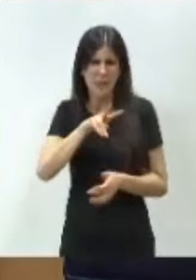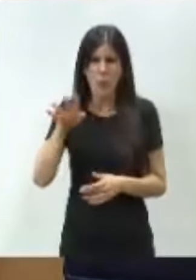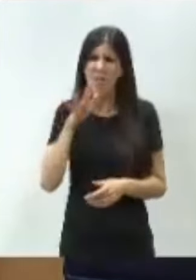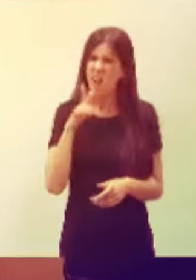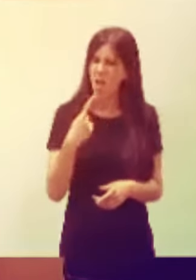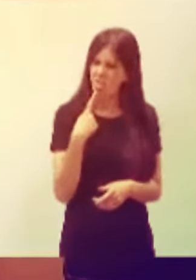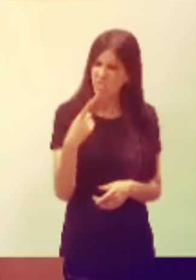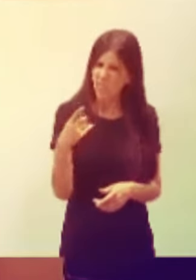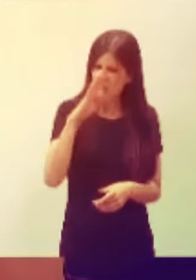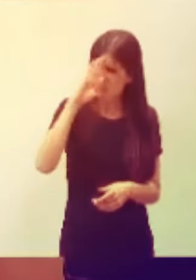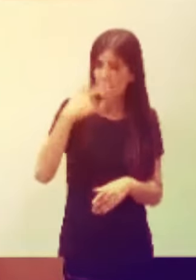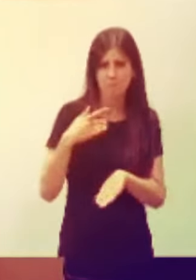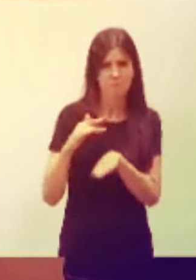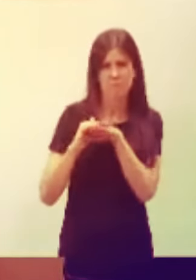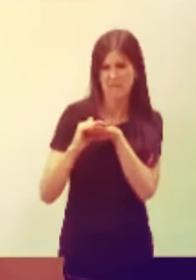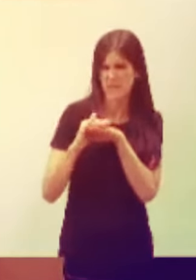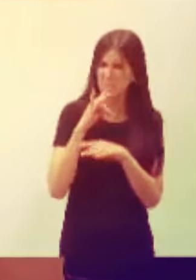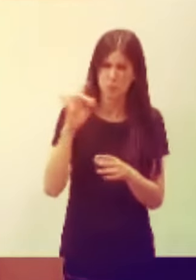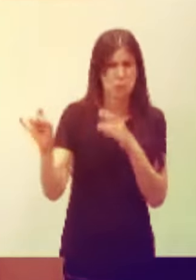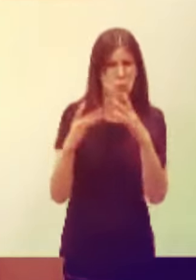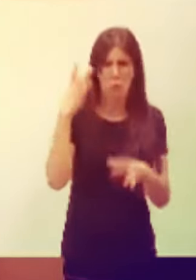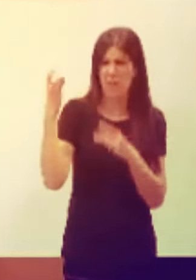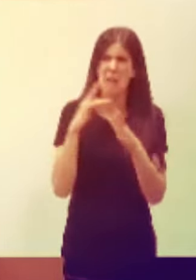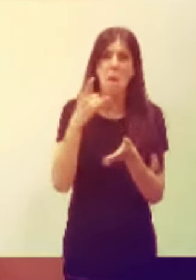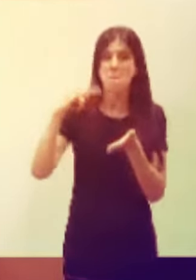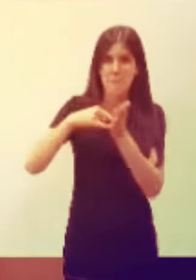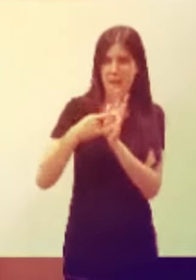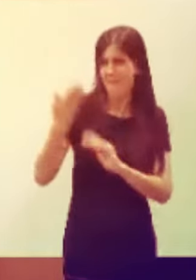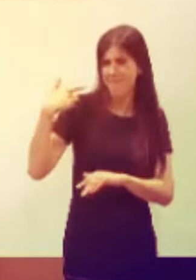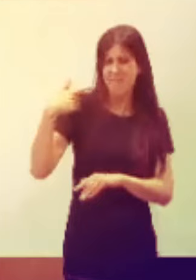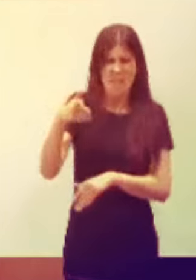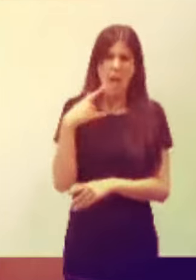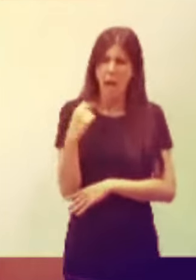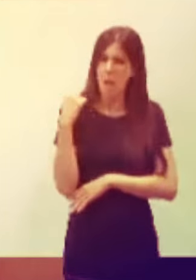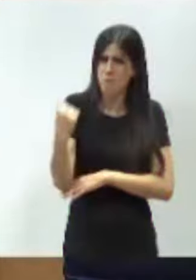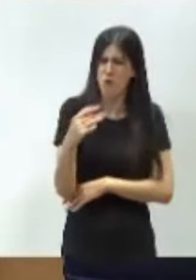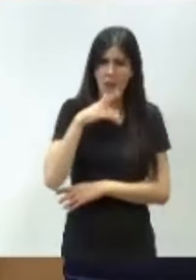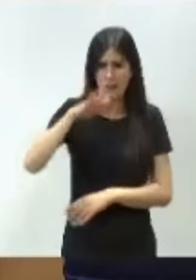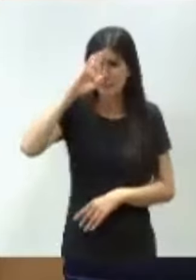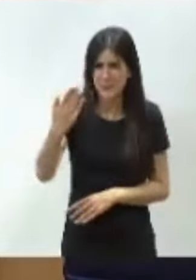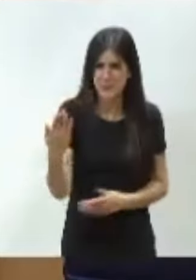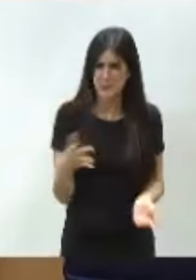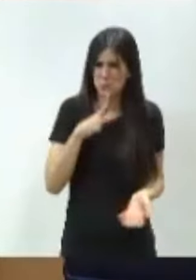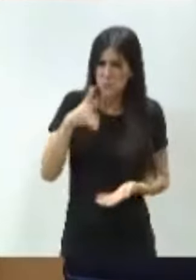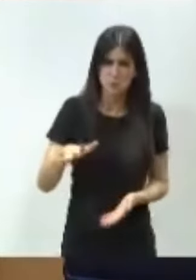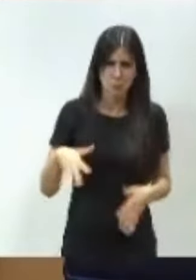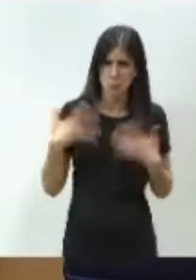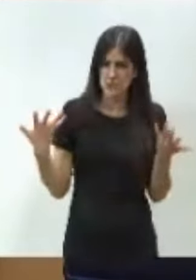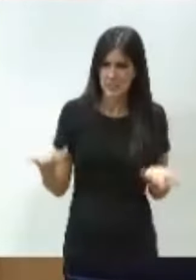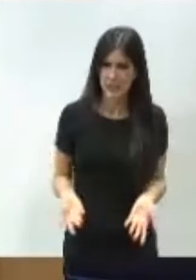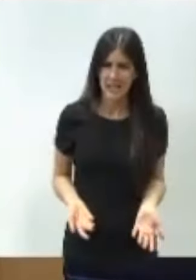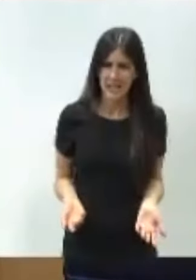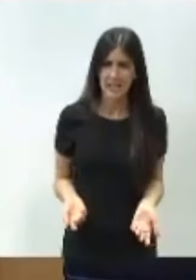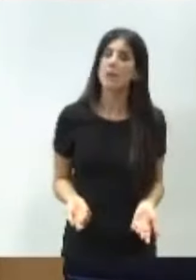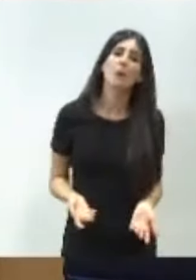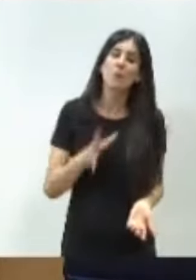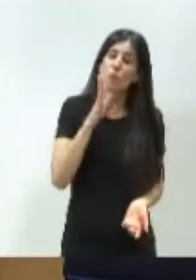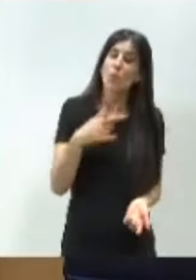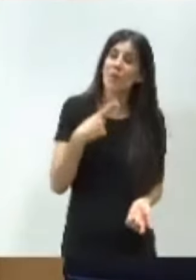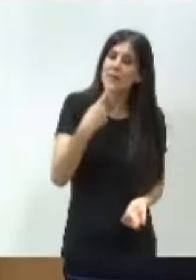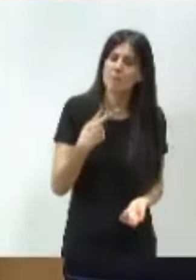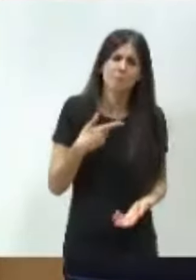dicen, perdóneme, las bobadas que dicen de un plan que apoyaron en Europa? Finalizando, señor ministro. Por eso le digo, a mí me